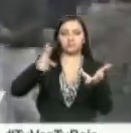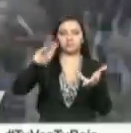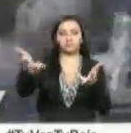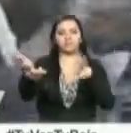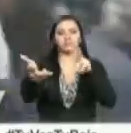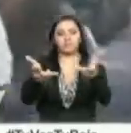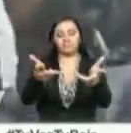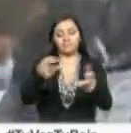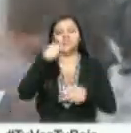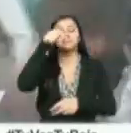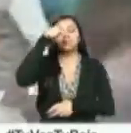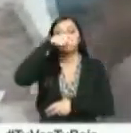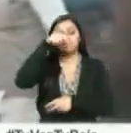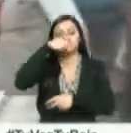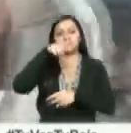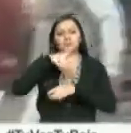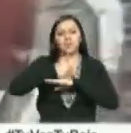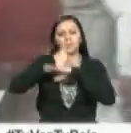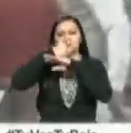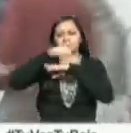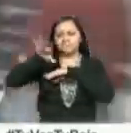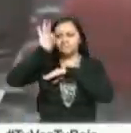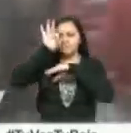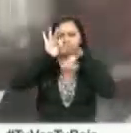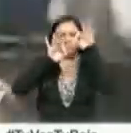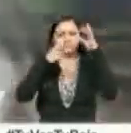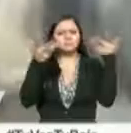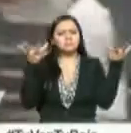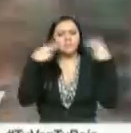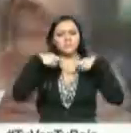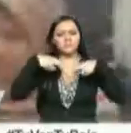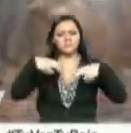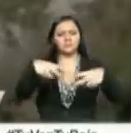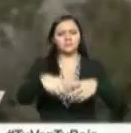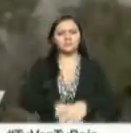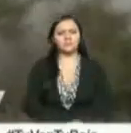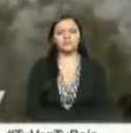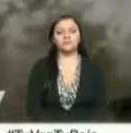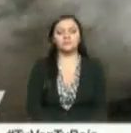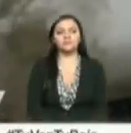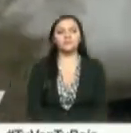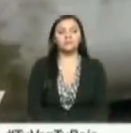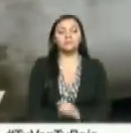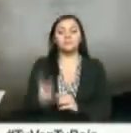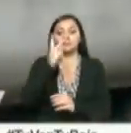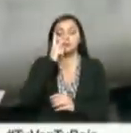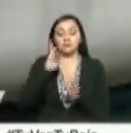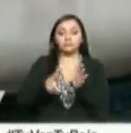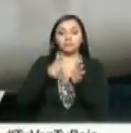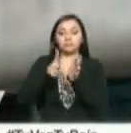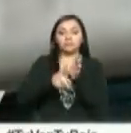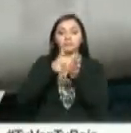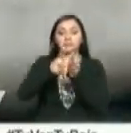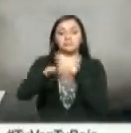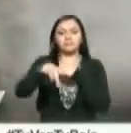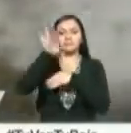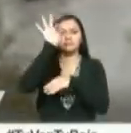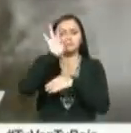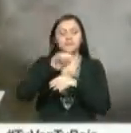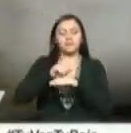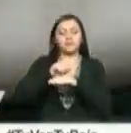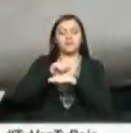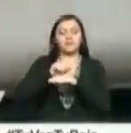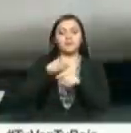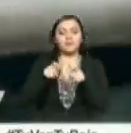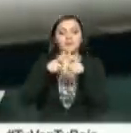autoridades anunciaron una investigación para establecer las causas del accidente. La red ferroviaria india, una de las más grandes del mundo, dispone